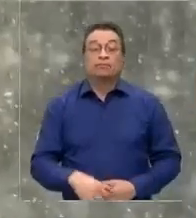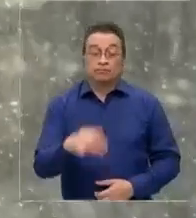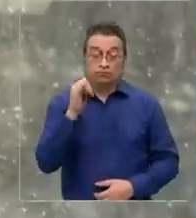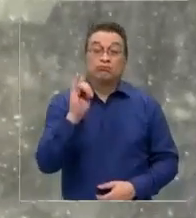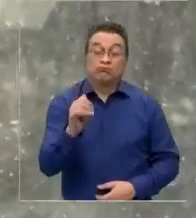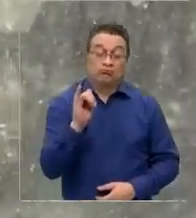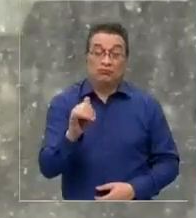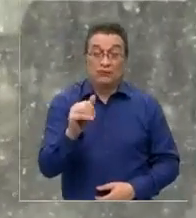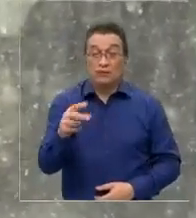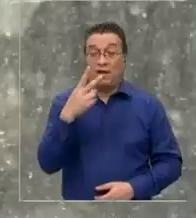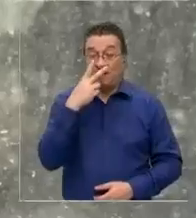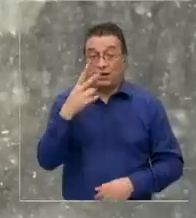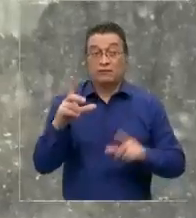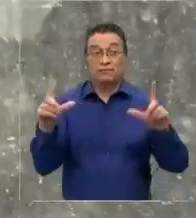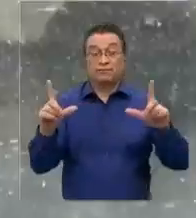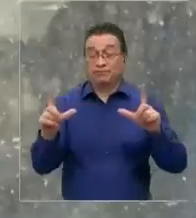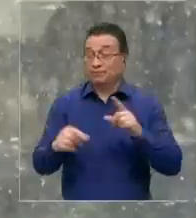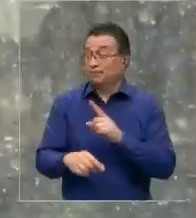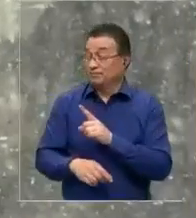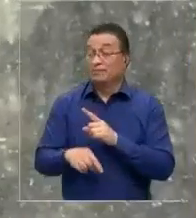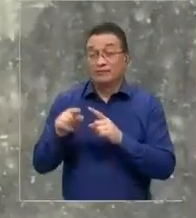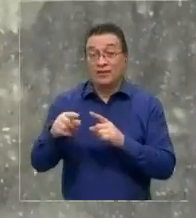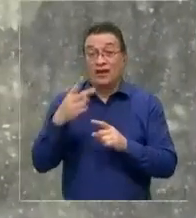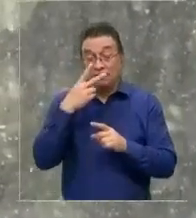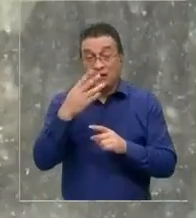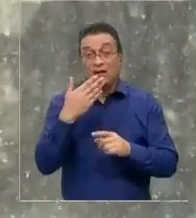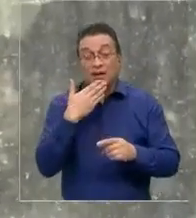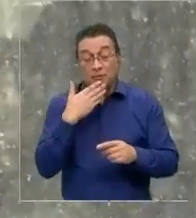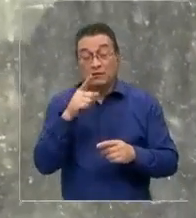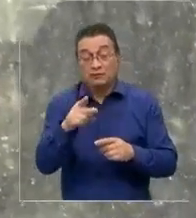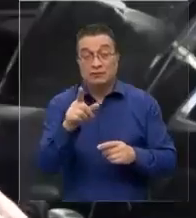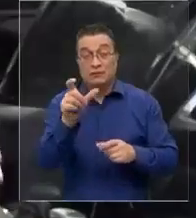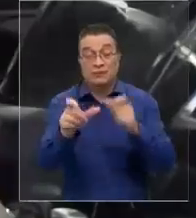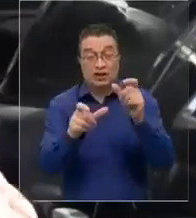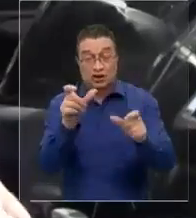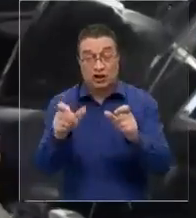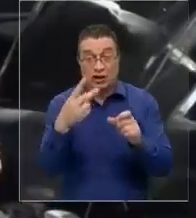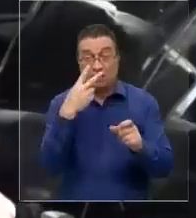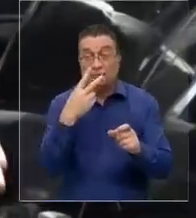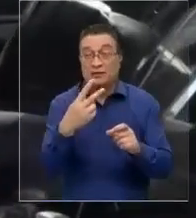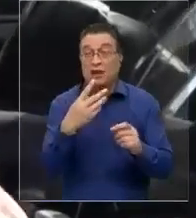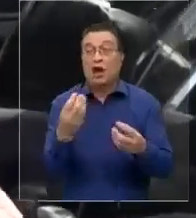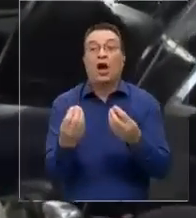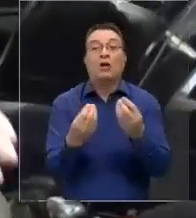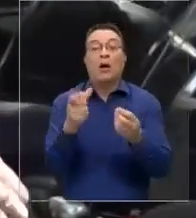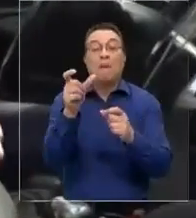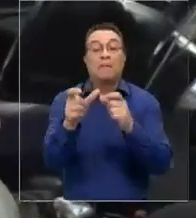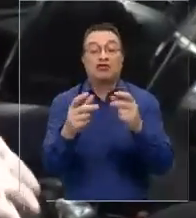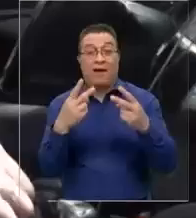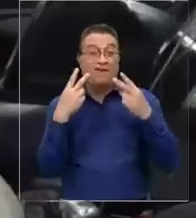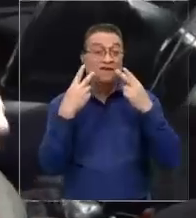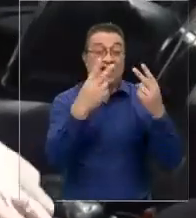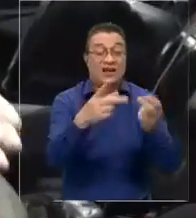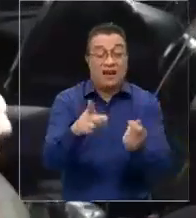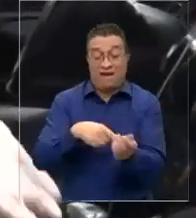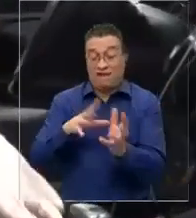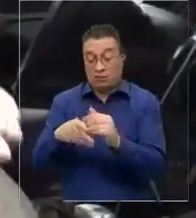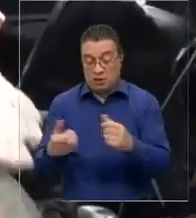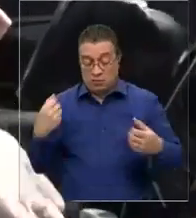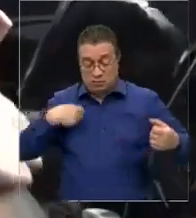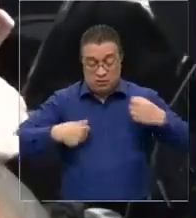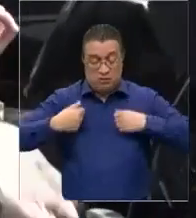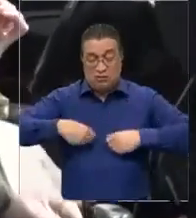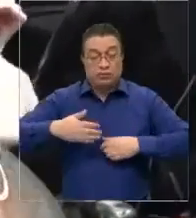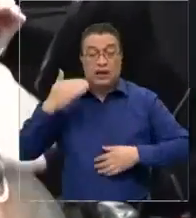Claro que sí. Y lo que estamos viendo también en todos los momentos en las personas que están esperando es cómo personas que están viajando con sus familias, con lo puesto,